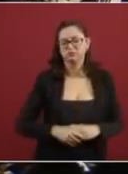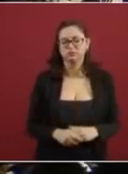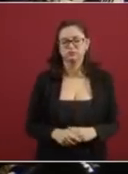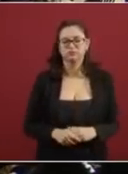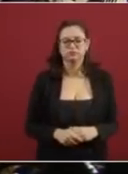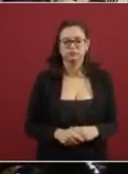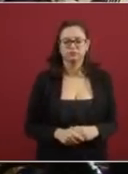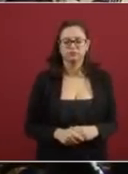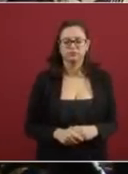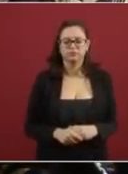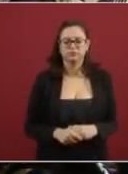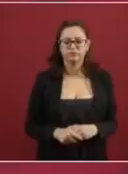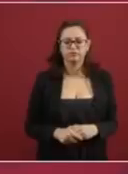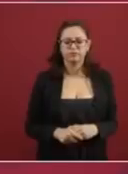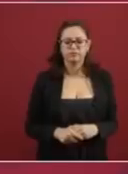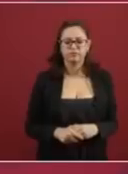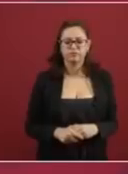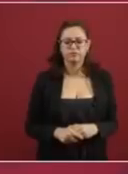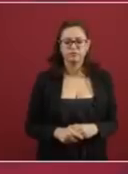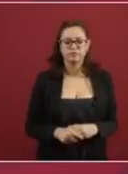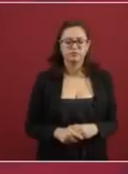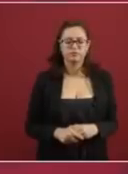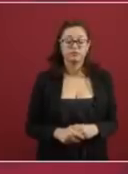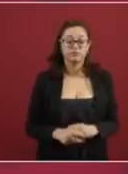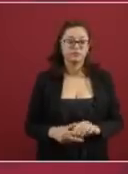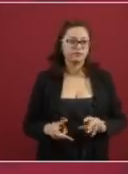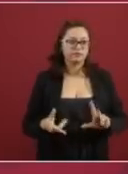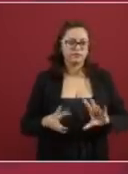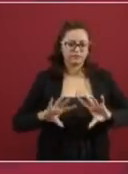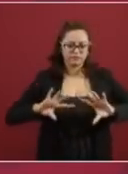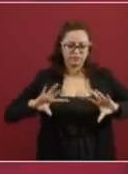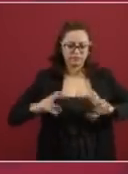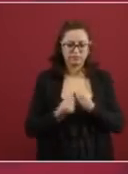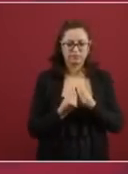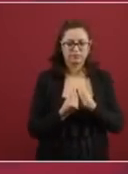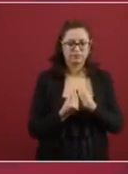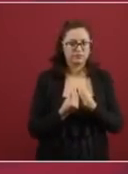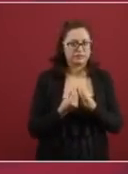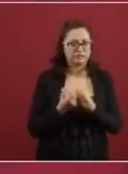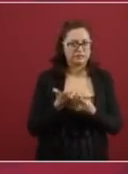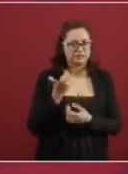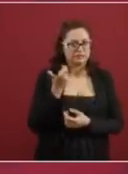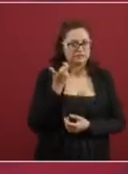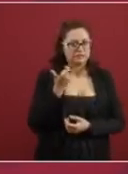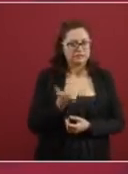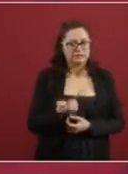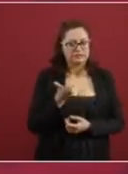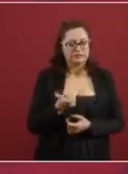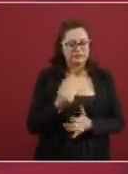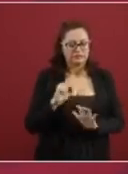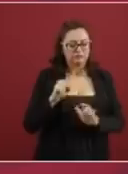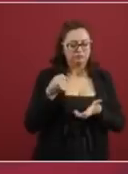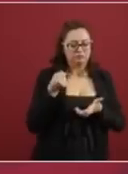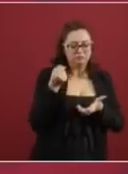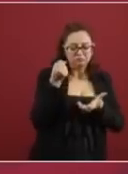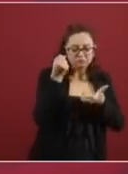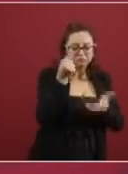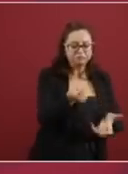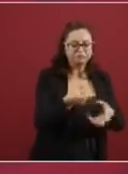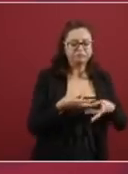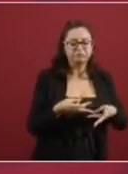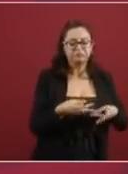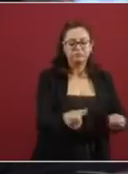En total era un presupuesto de alrededor